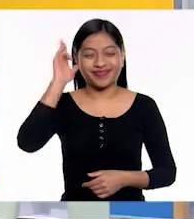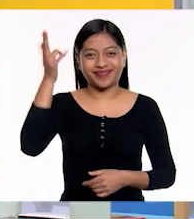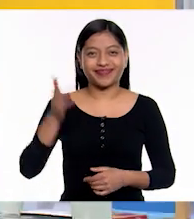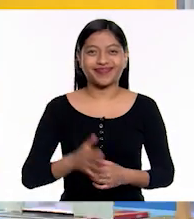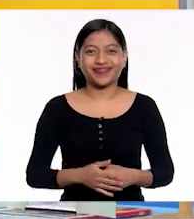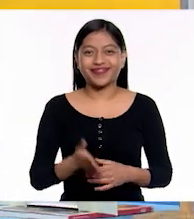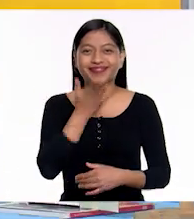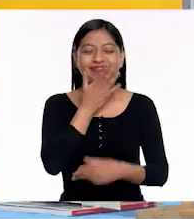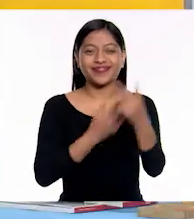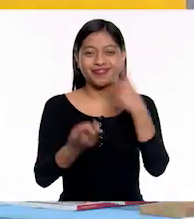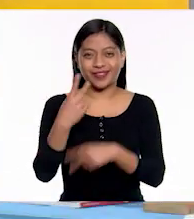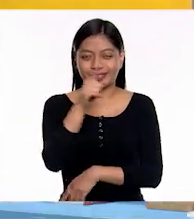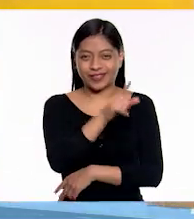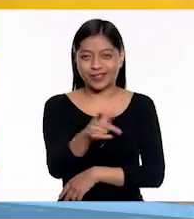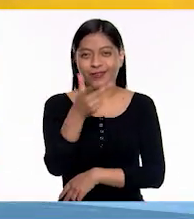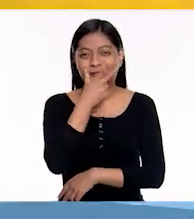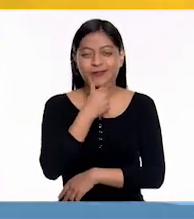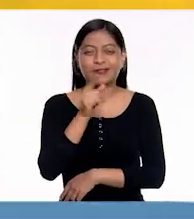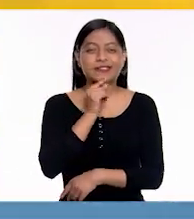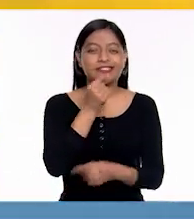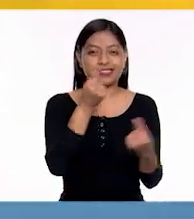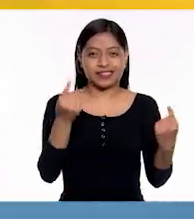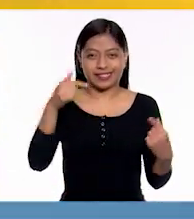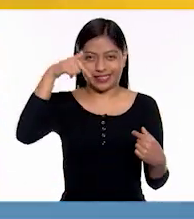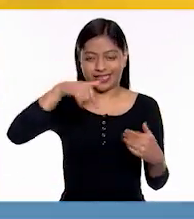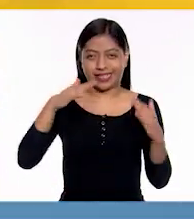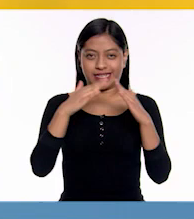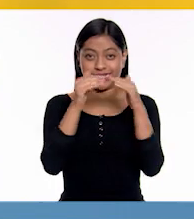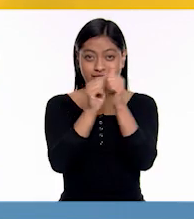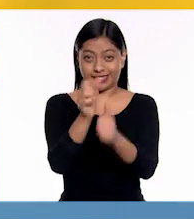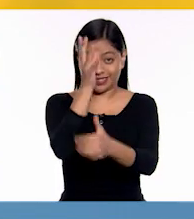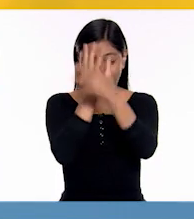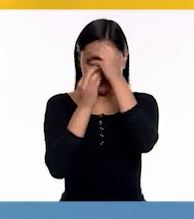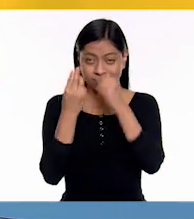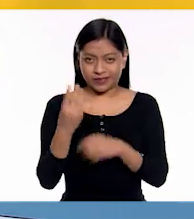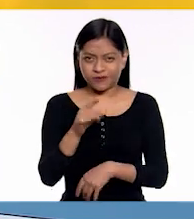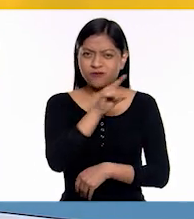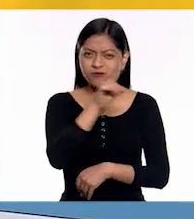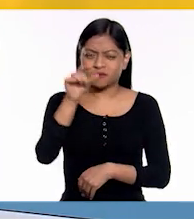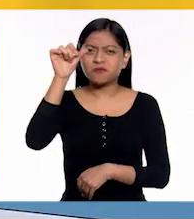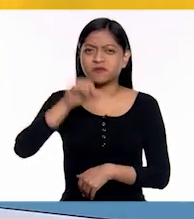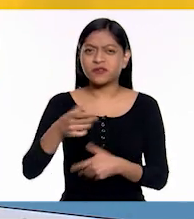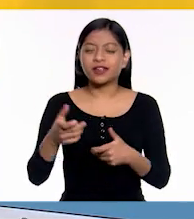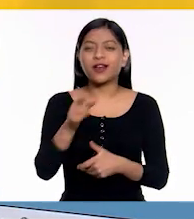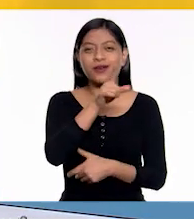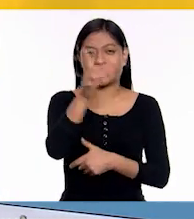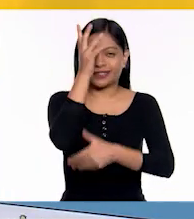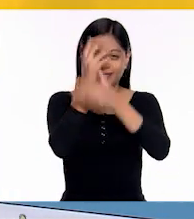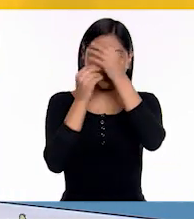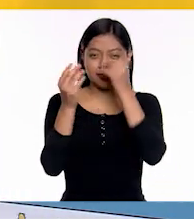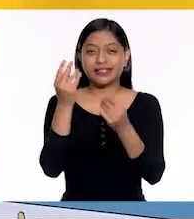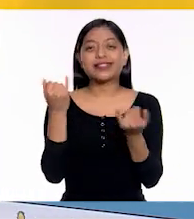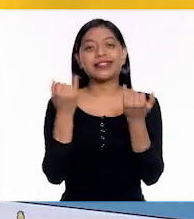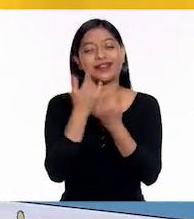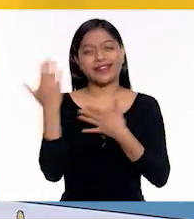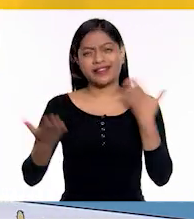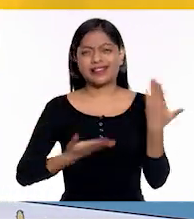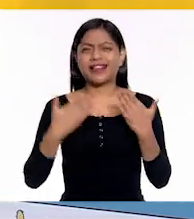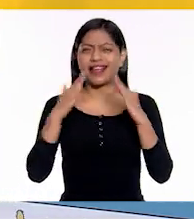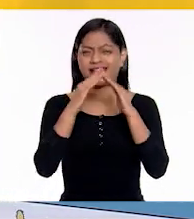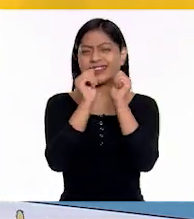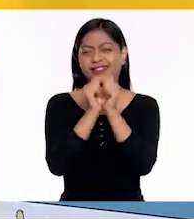Hola, bienvenidas y bienvenidos a Aprende en Casa 3, un espacio en el que vamos a poder aprender y divertirnos desde nuestros